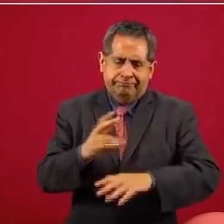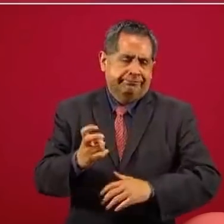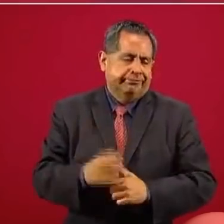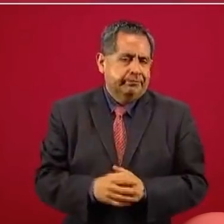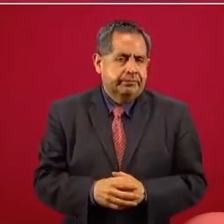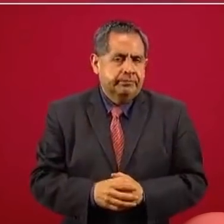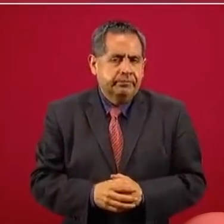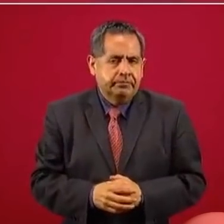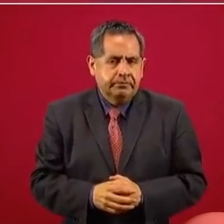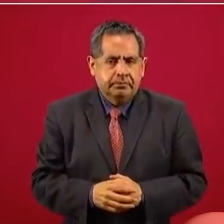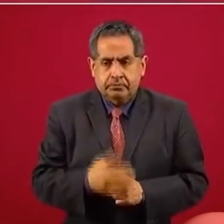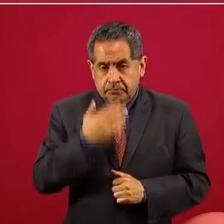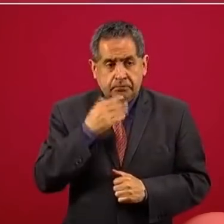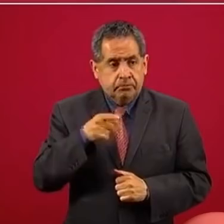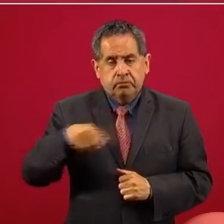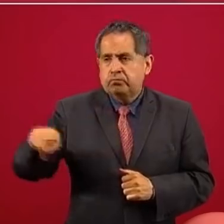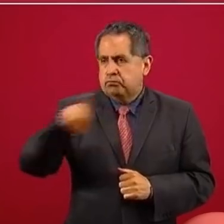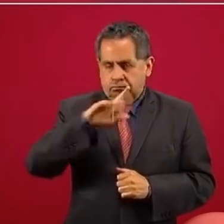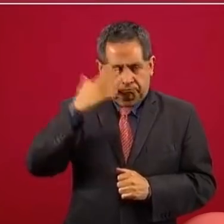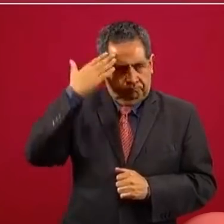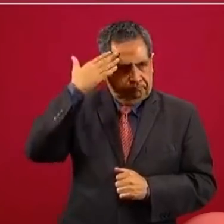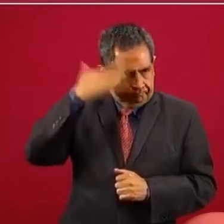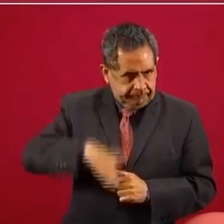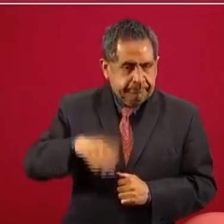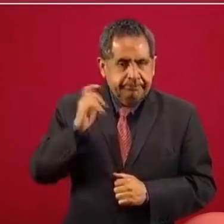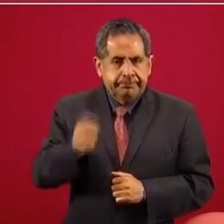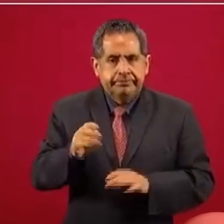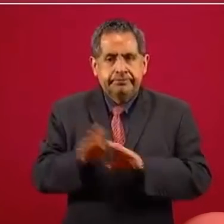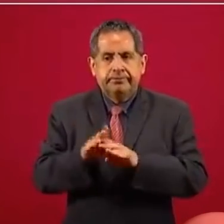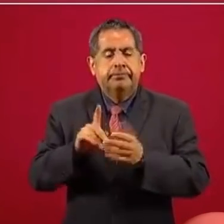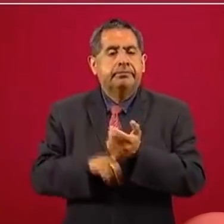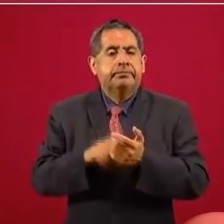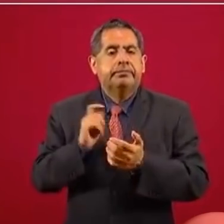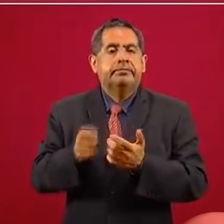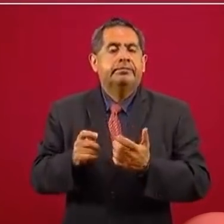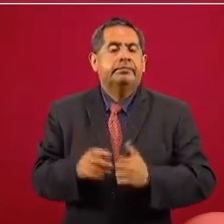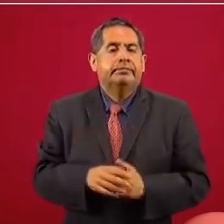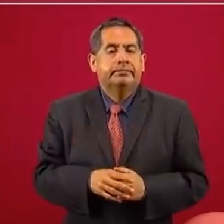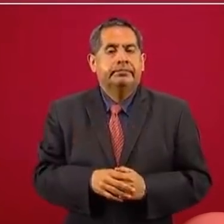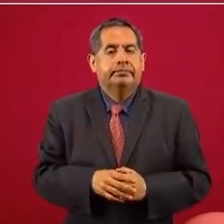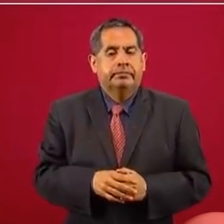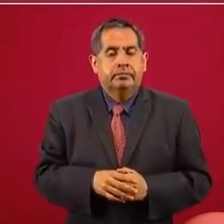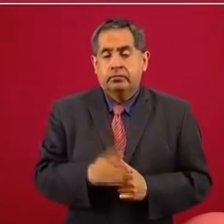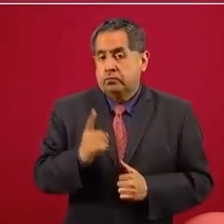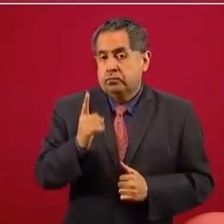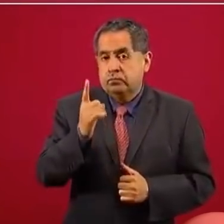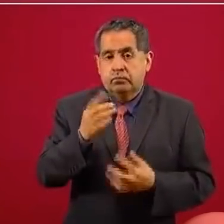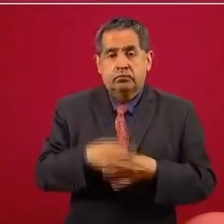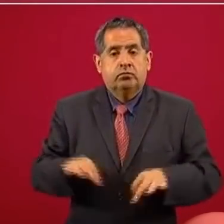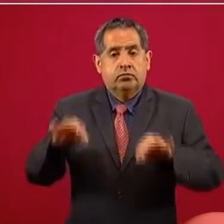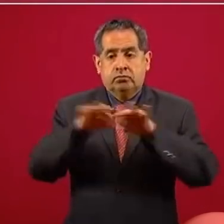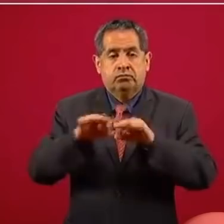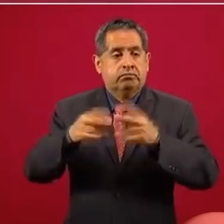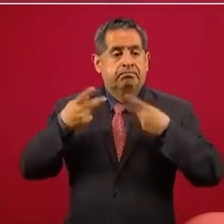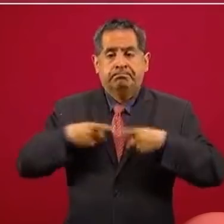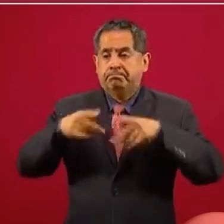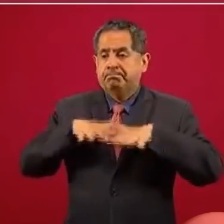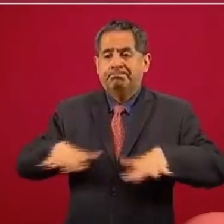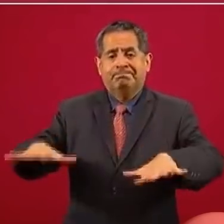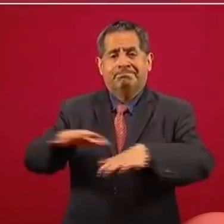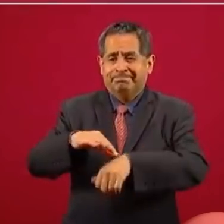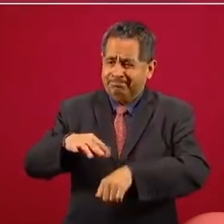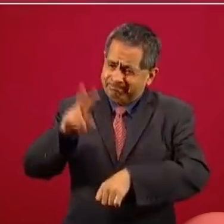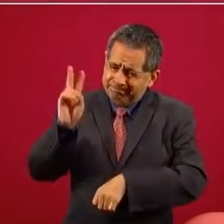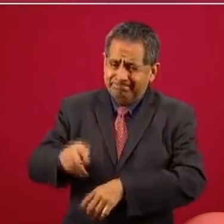Entonces, todos saben de que lo más importante es el pueblo, la